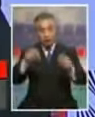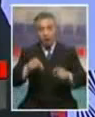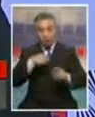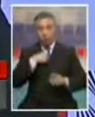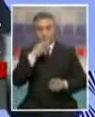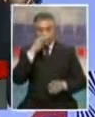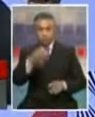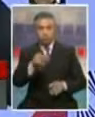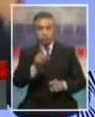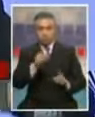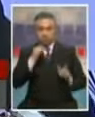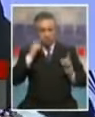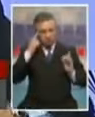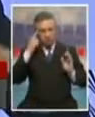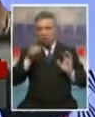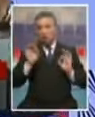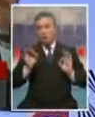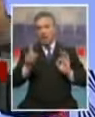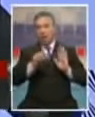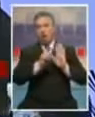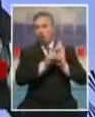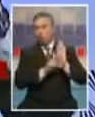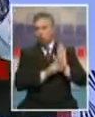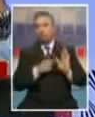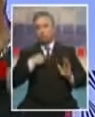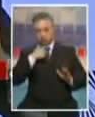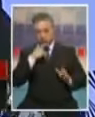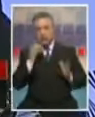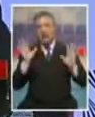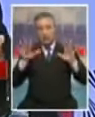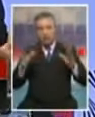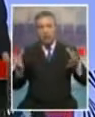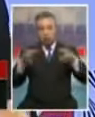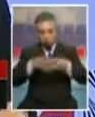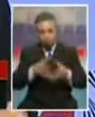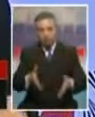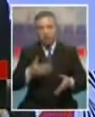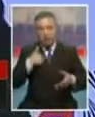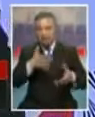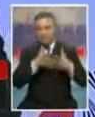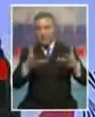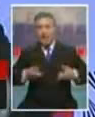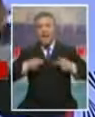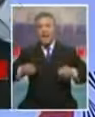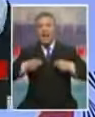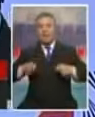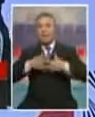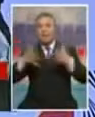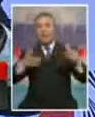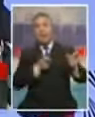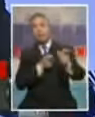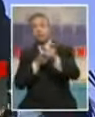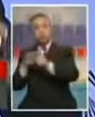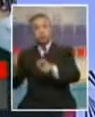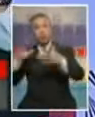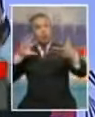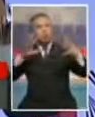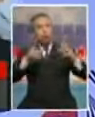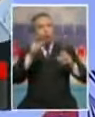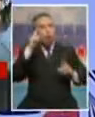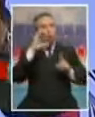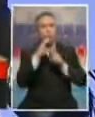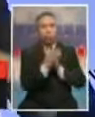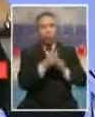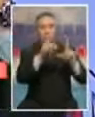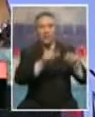Es que no me parece normal esta constitución. Queremos una asamblea constituyente. No me parece normal que Chile gaste más en armas que en cultura. Eso lo digo al mundo de la cultura. A los